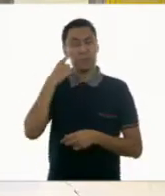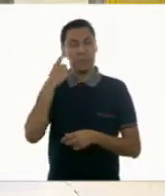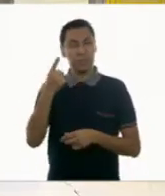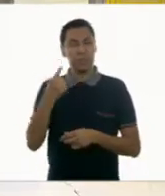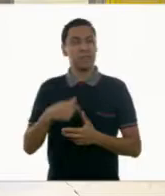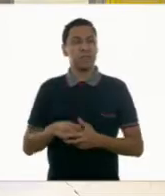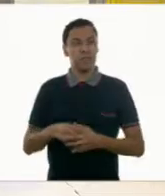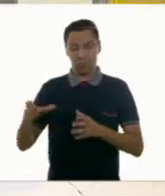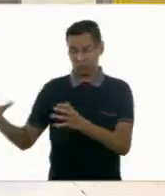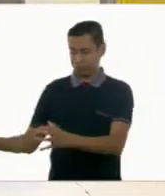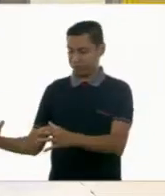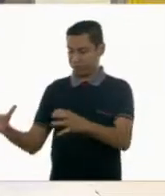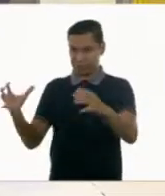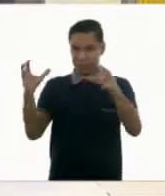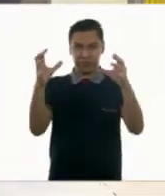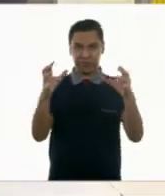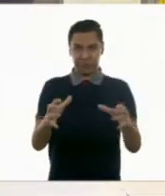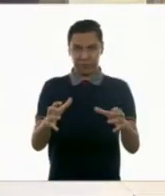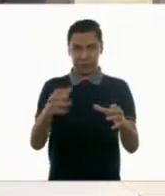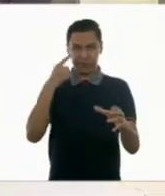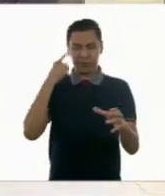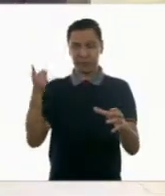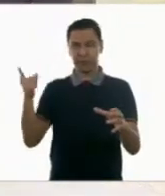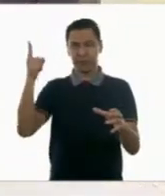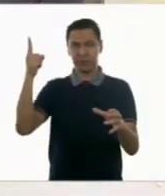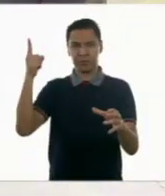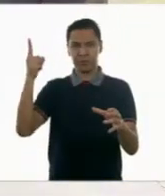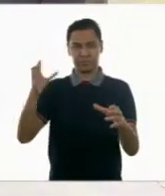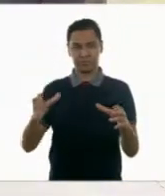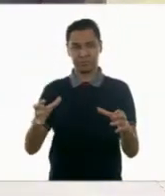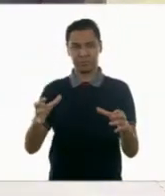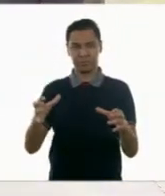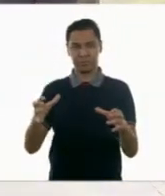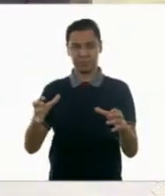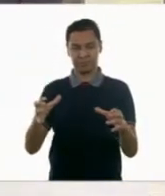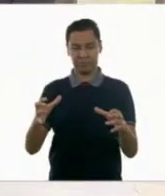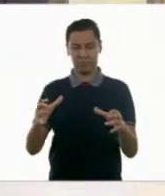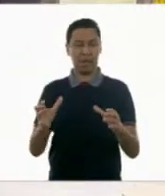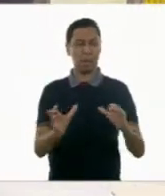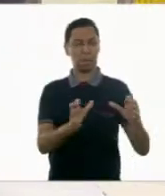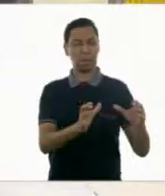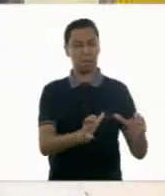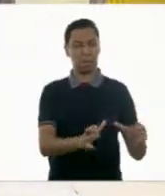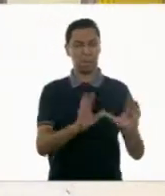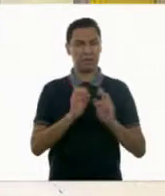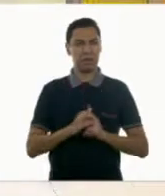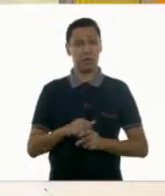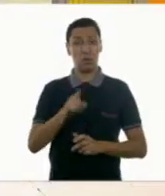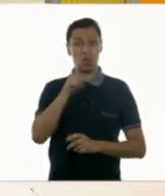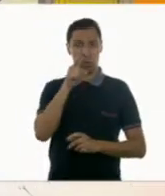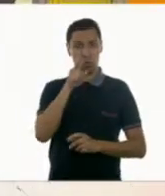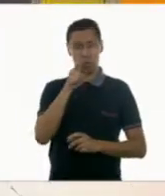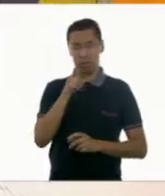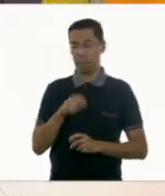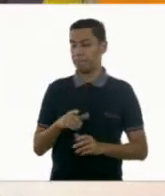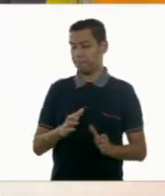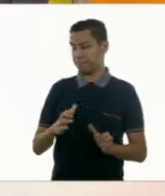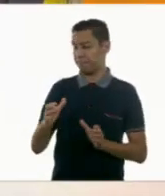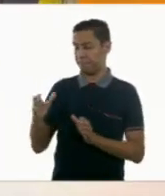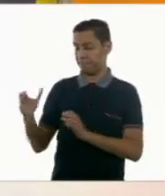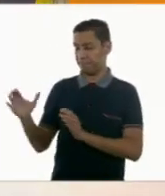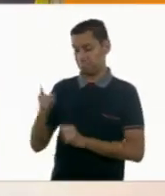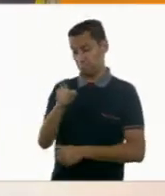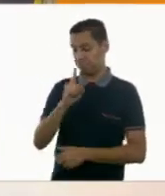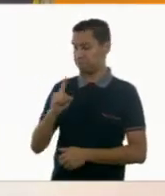colocar este cesto en un lado de la casa y tú te vas a colocar del lado contrario, ¿de acuerdo?